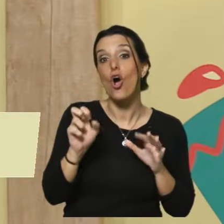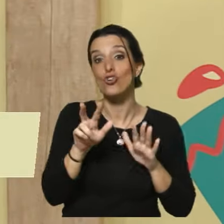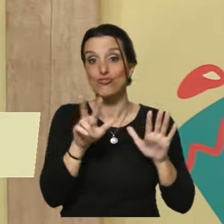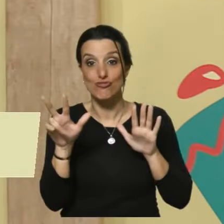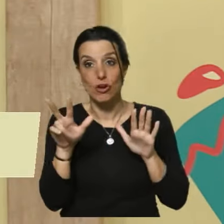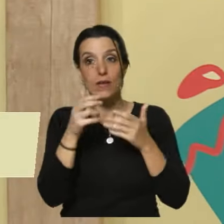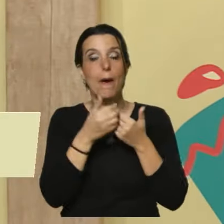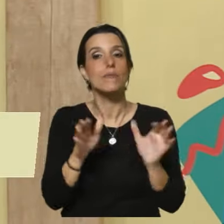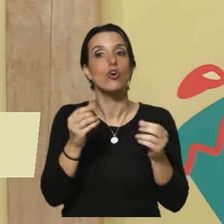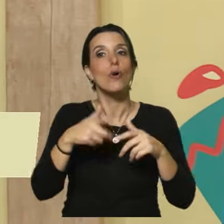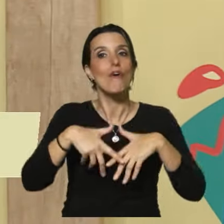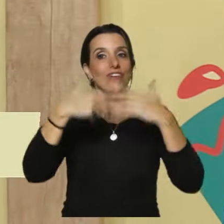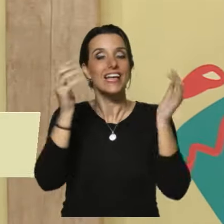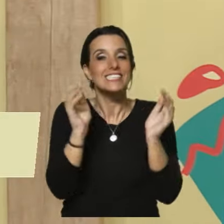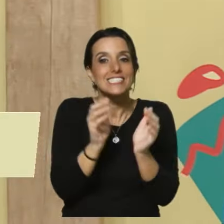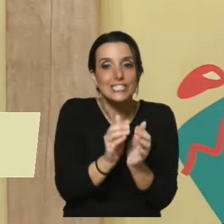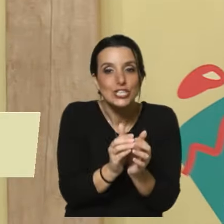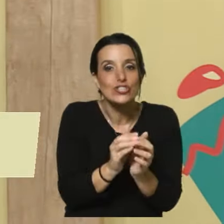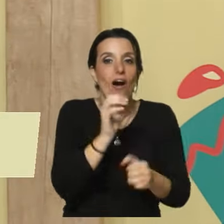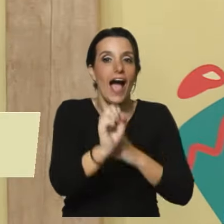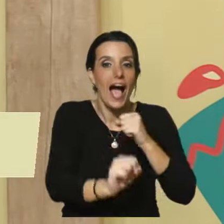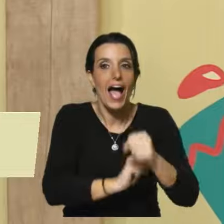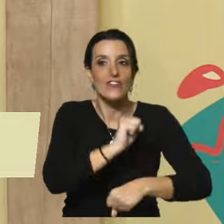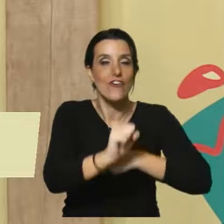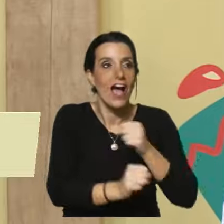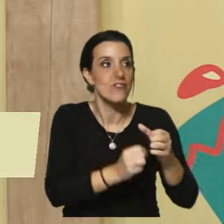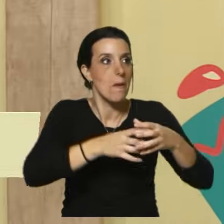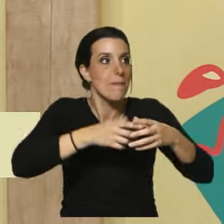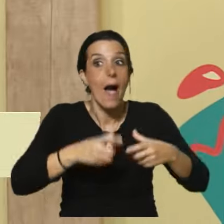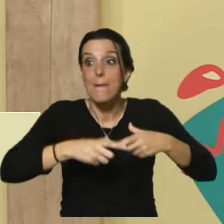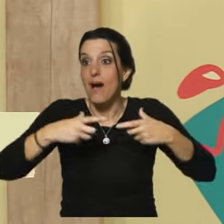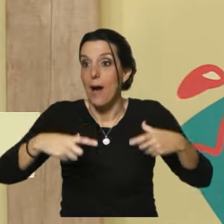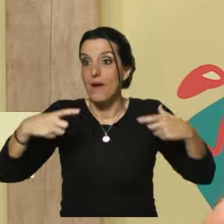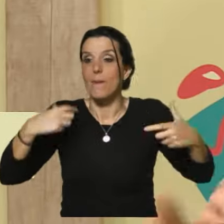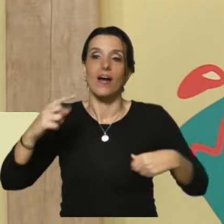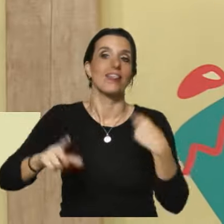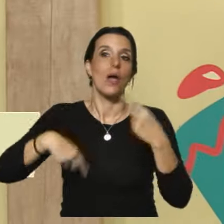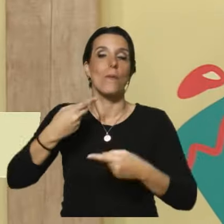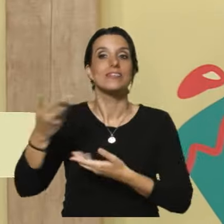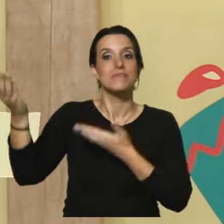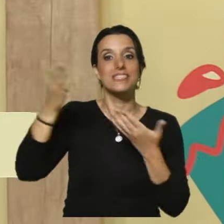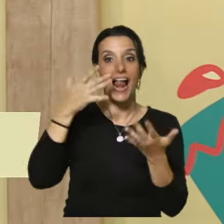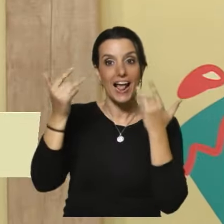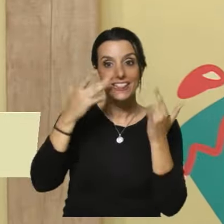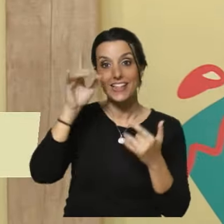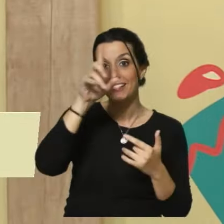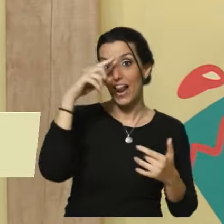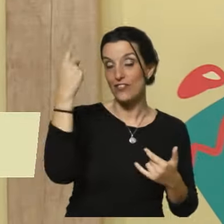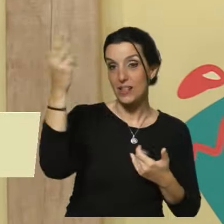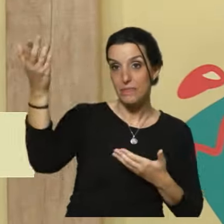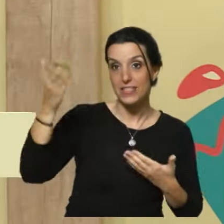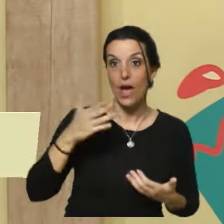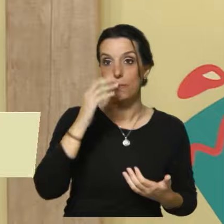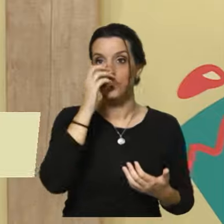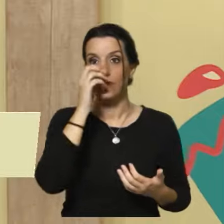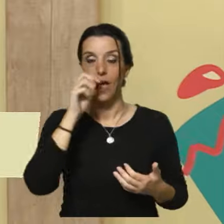y empezó como un festival chiquito y todos los años iba creciendo iba creciendo después empezaron a invitar artistas internacionales y